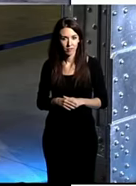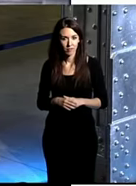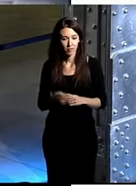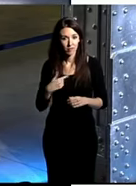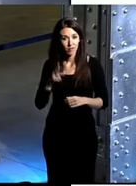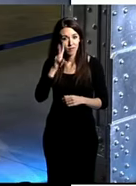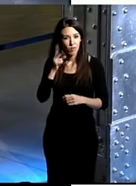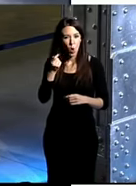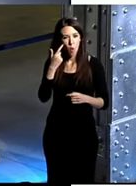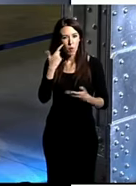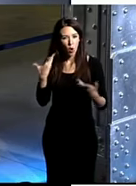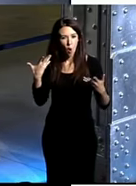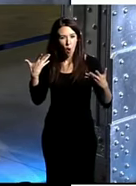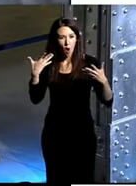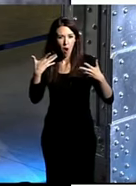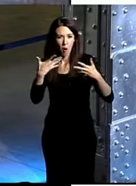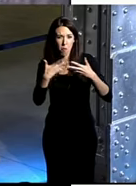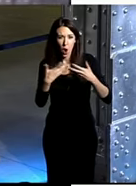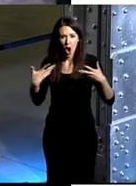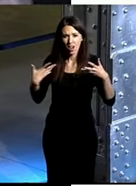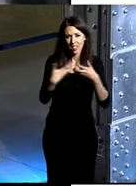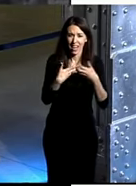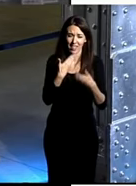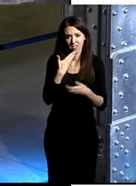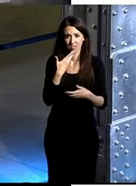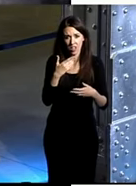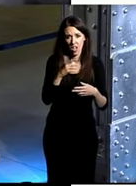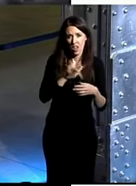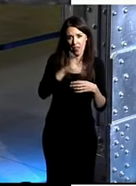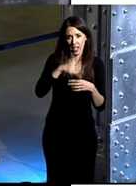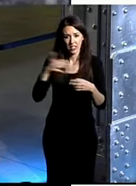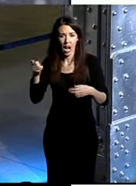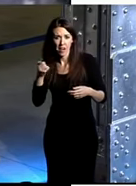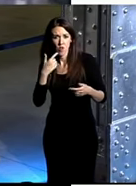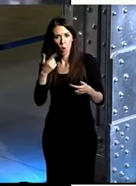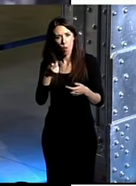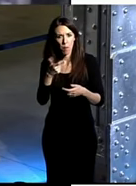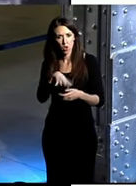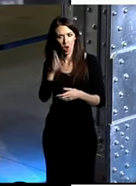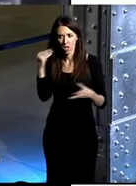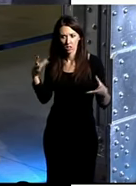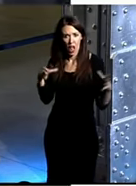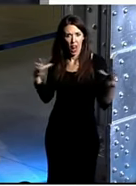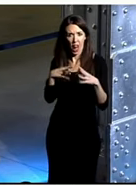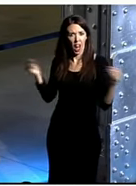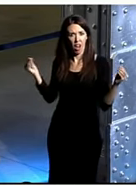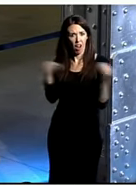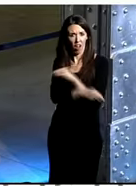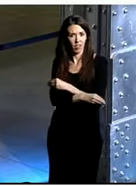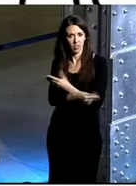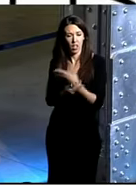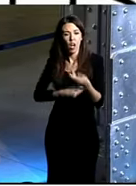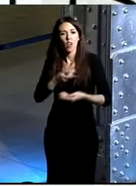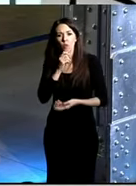Estamos viviendo esta especie de implosión, ¿no? De esta guerra entre lo analógico y lo digital y es una especie de incomprensión mutua. Entonces, bueno,